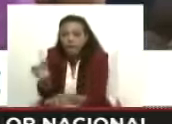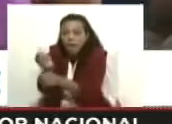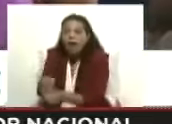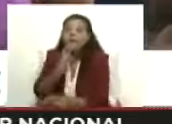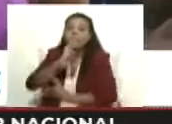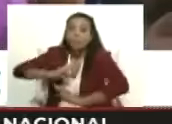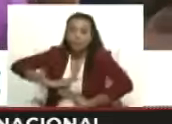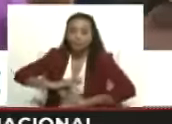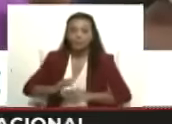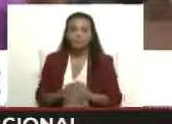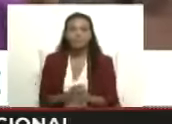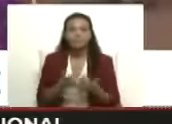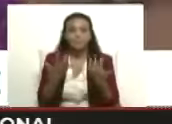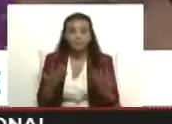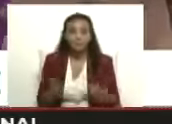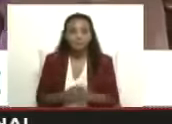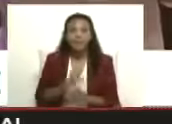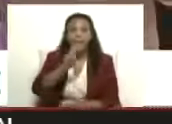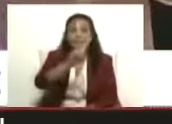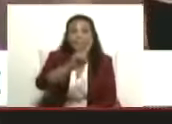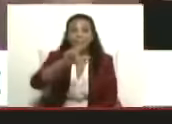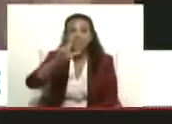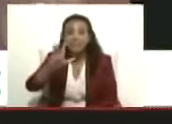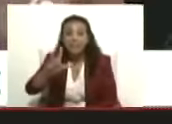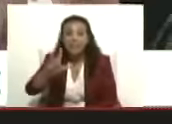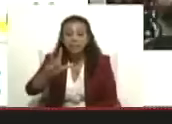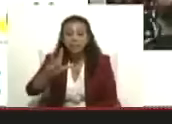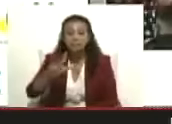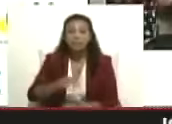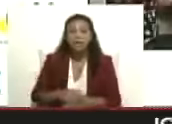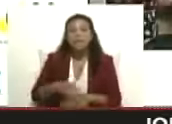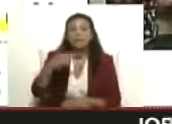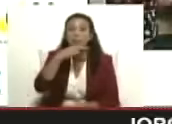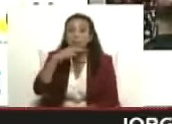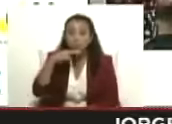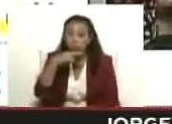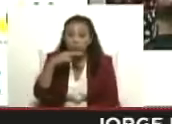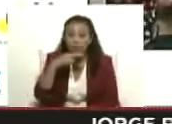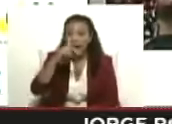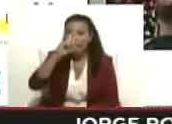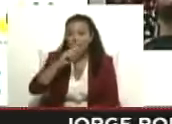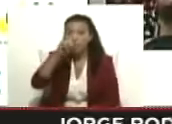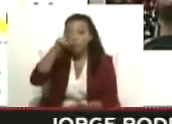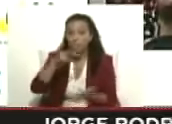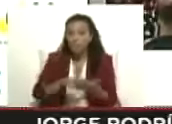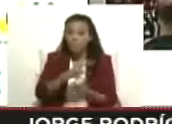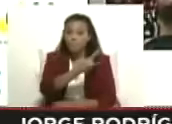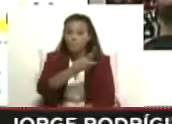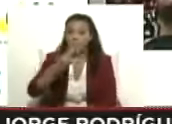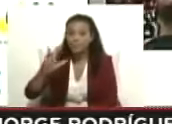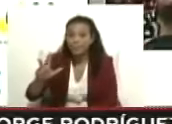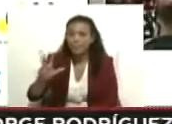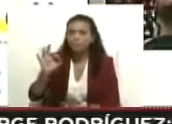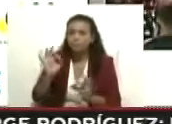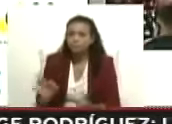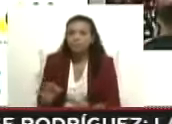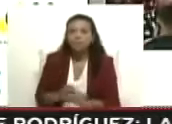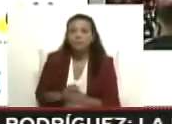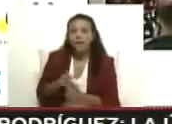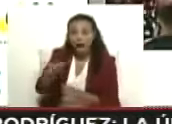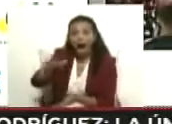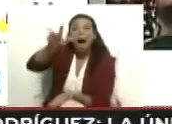Venezuela. El 23 de octubre del 2023